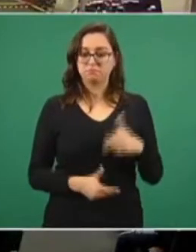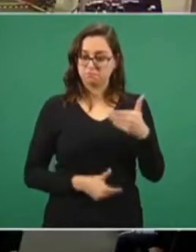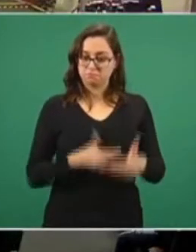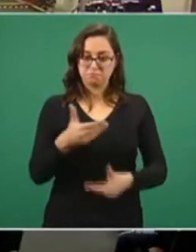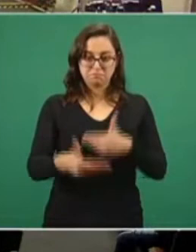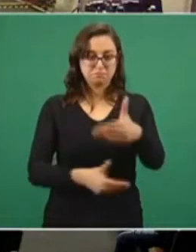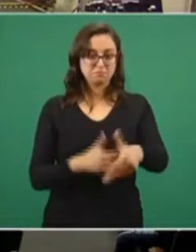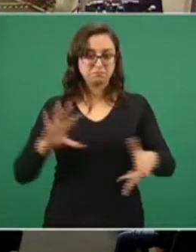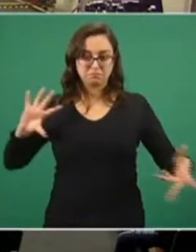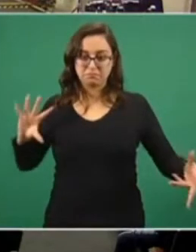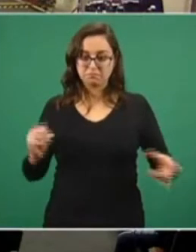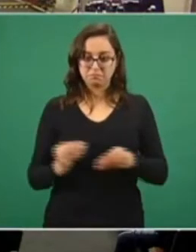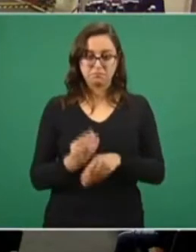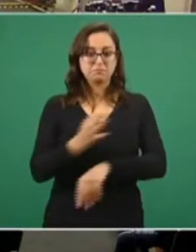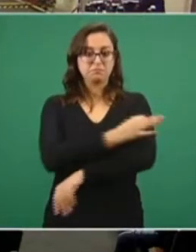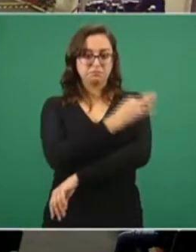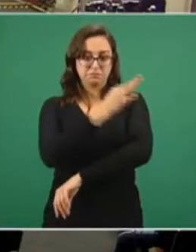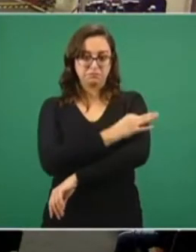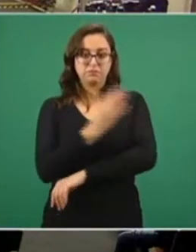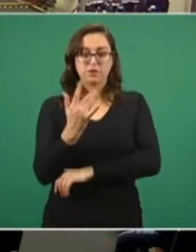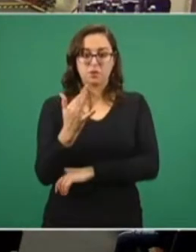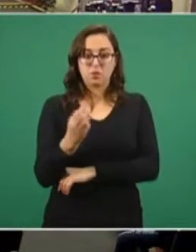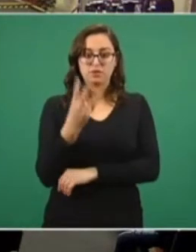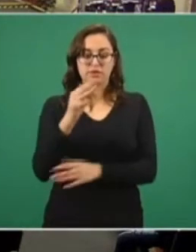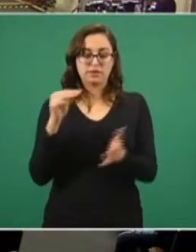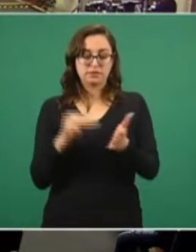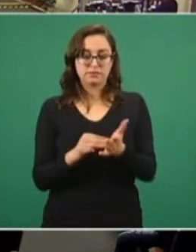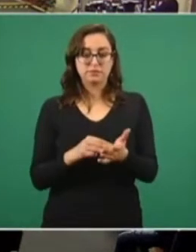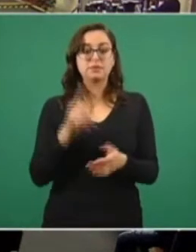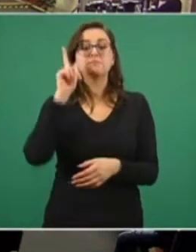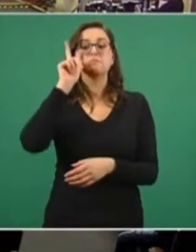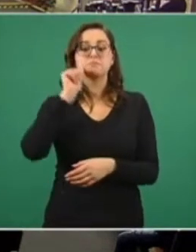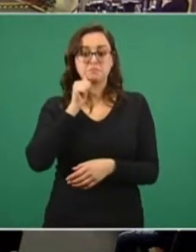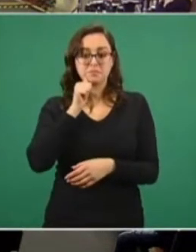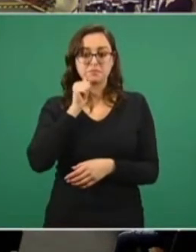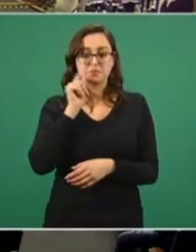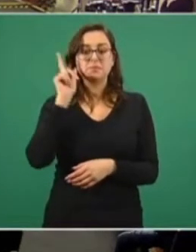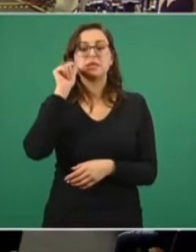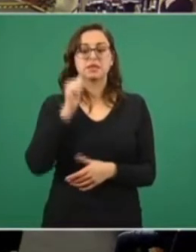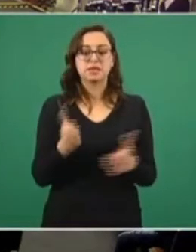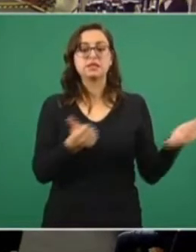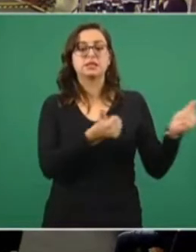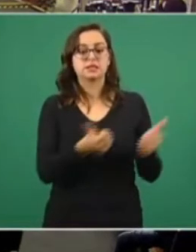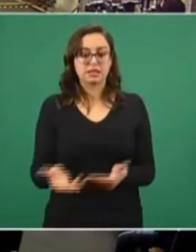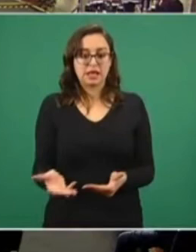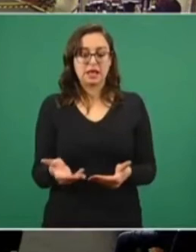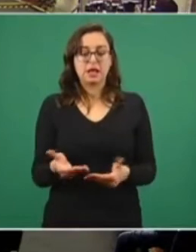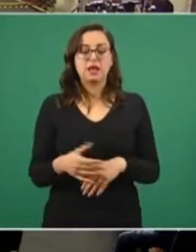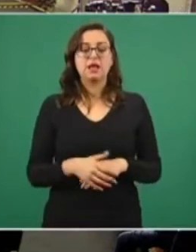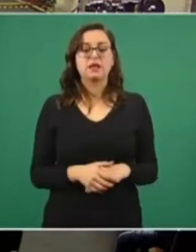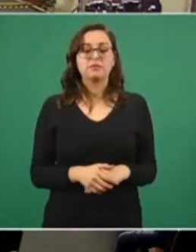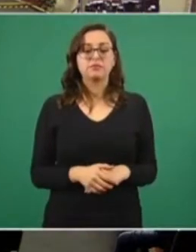de lo que llevamos con las 53,625 que llegaron. Mañana